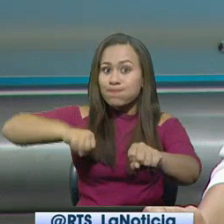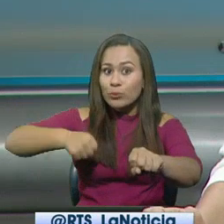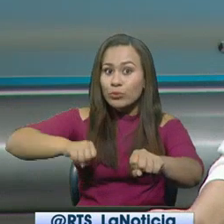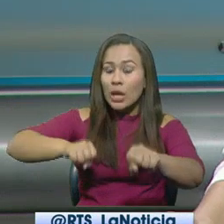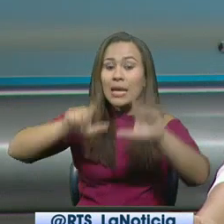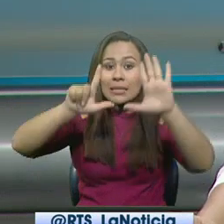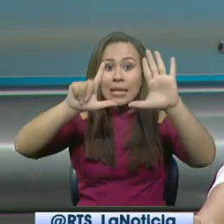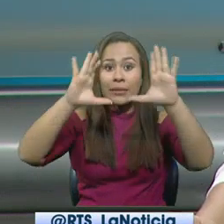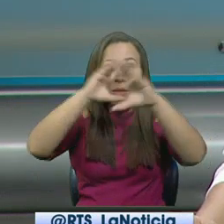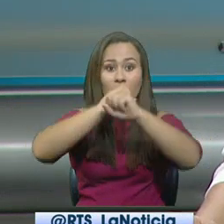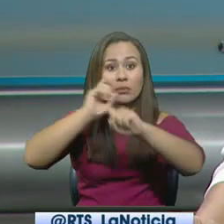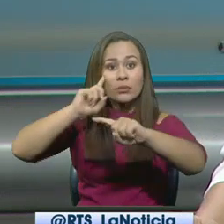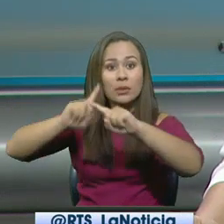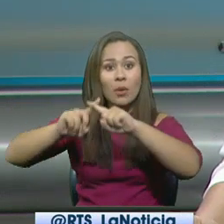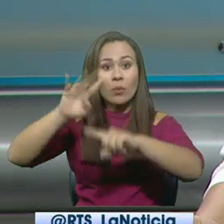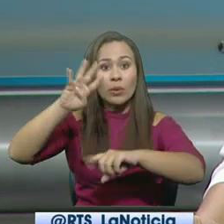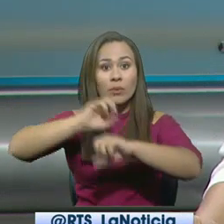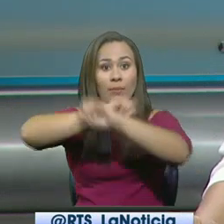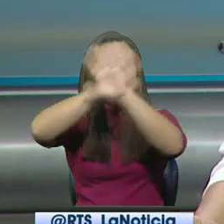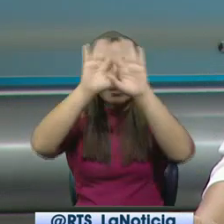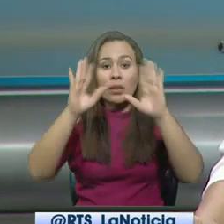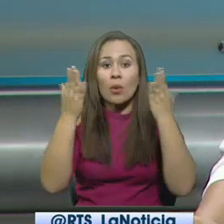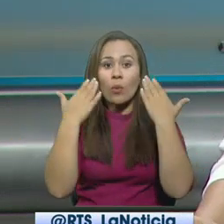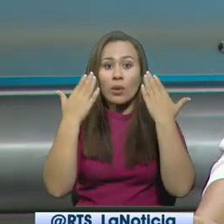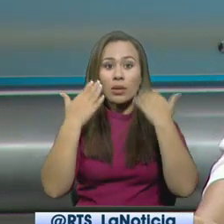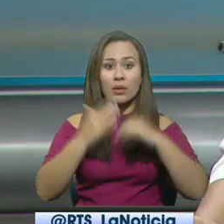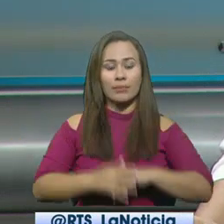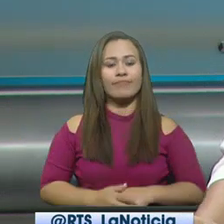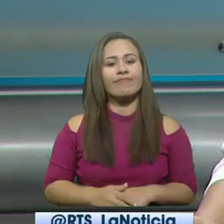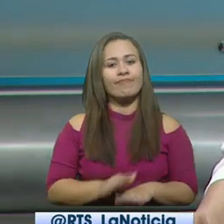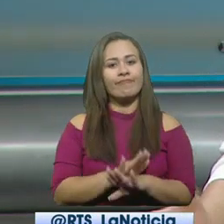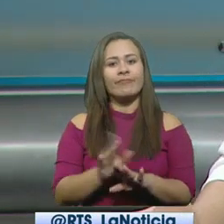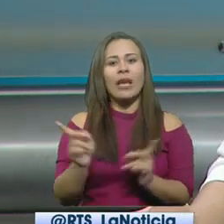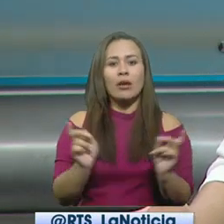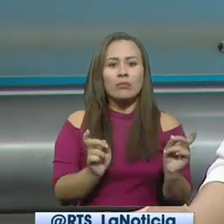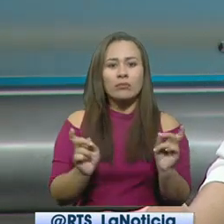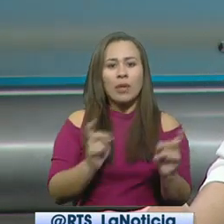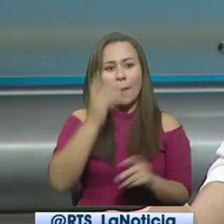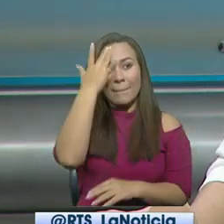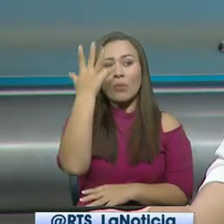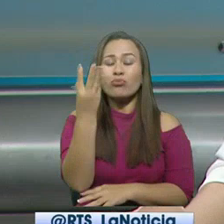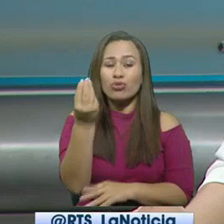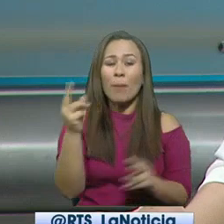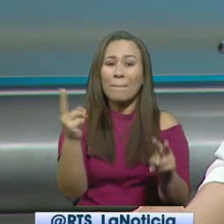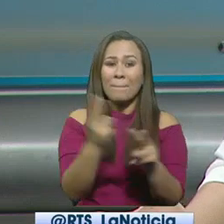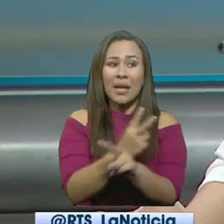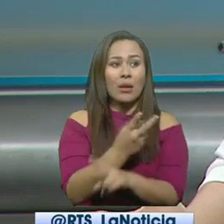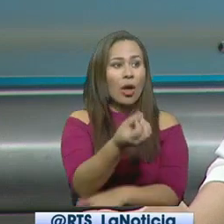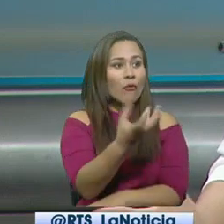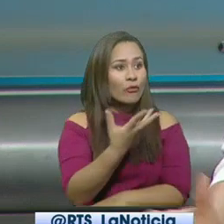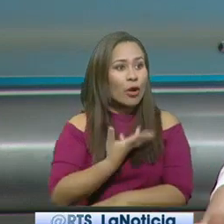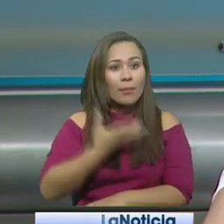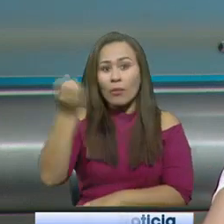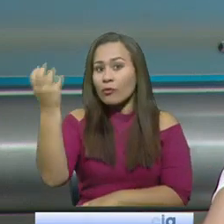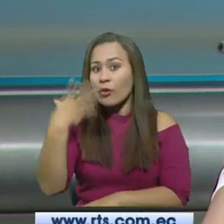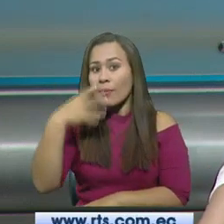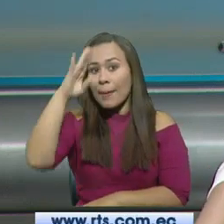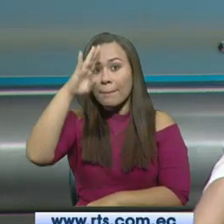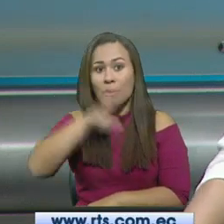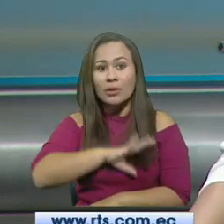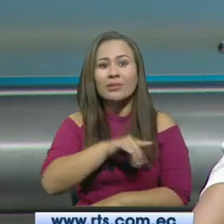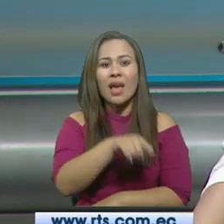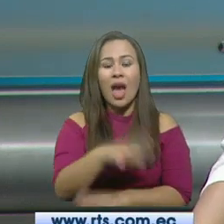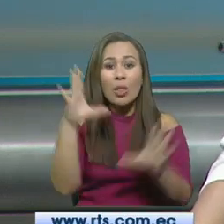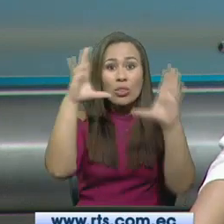de la noche a 4 de la mañana en Guayaquil. La normativa busca reducir los delitos, pues según datos de la policía, en ese horario se comete